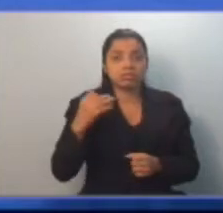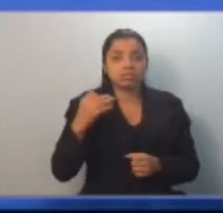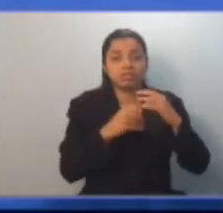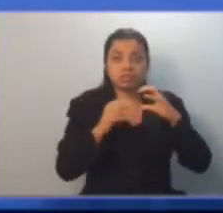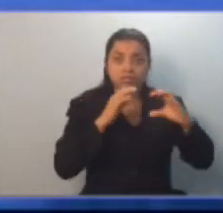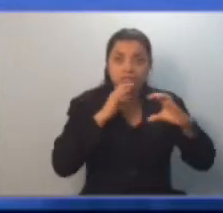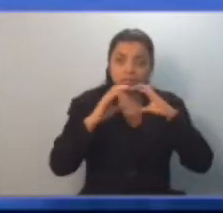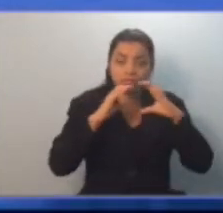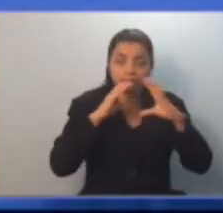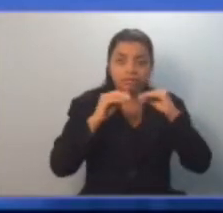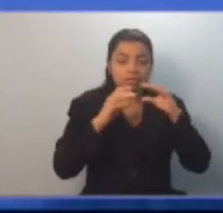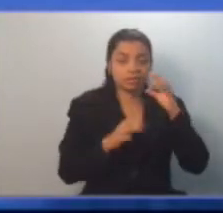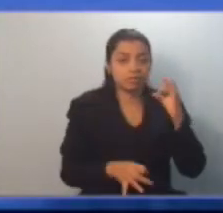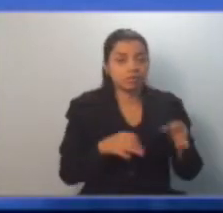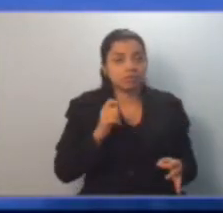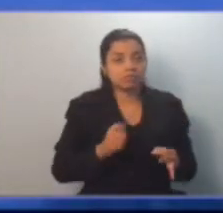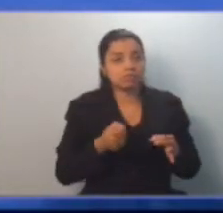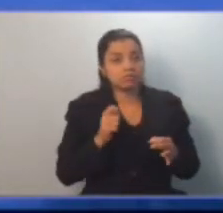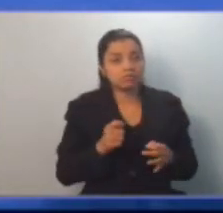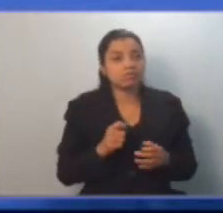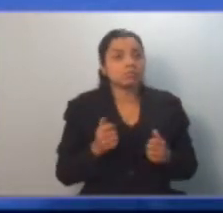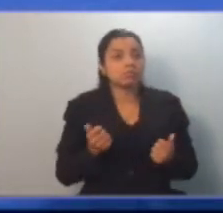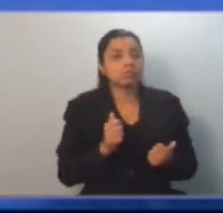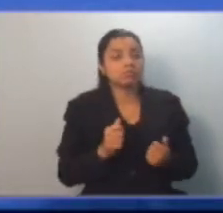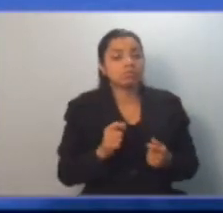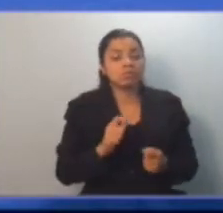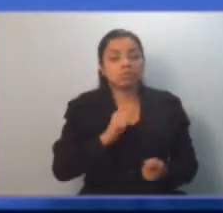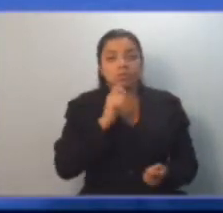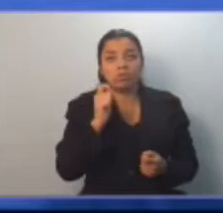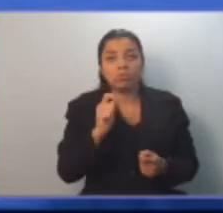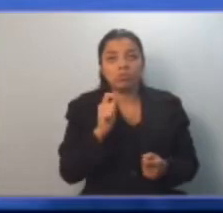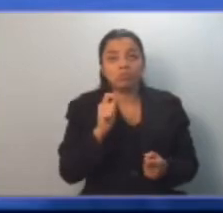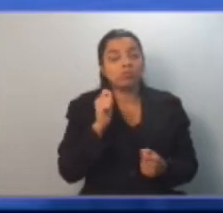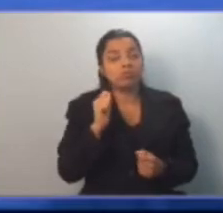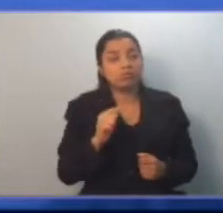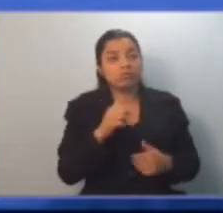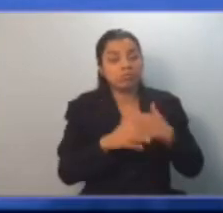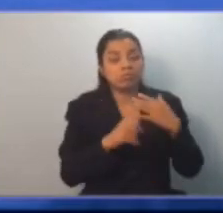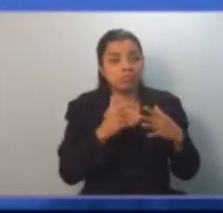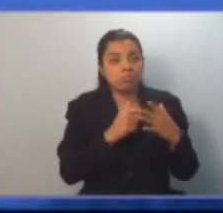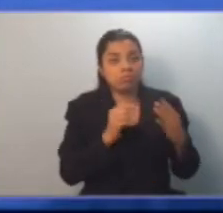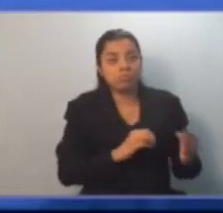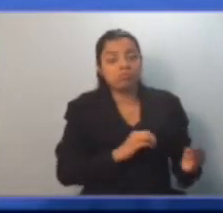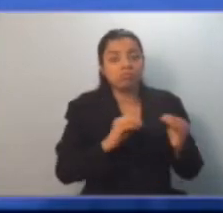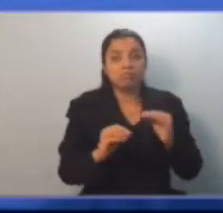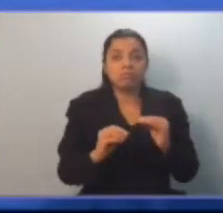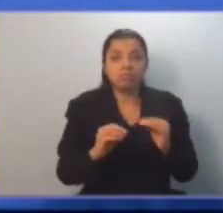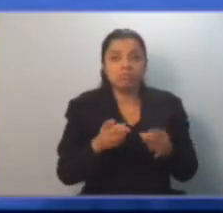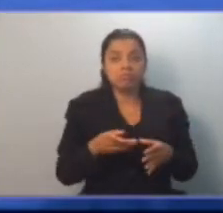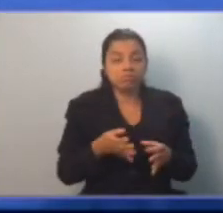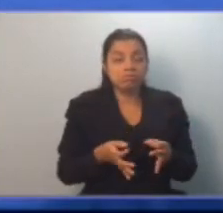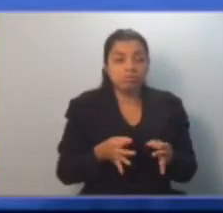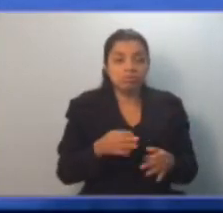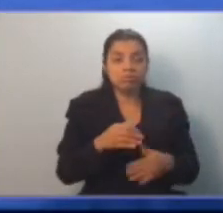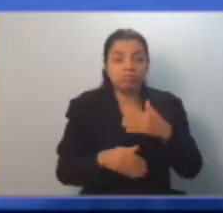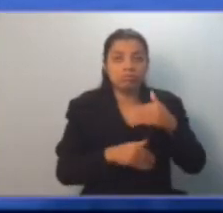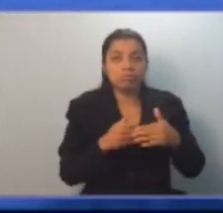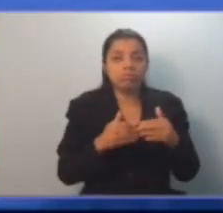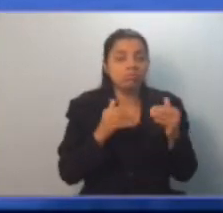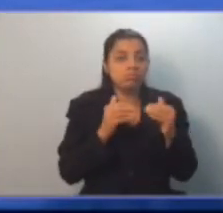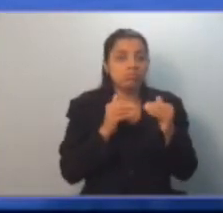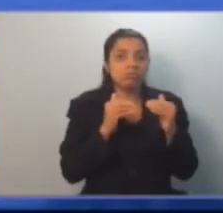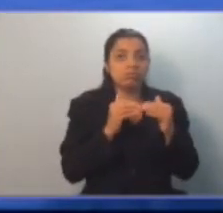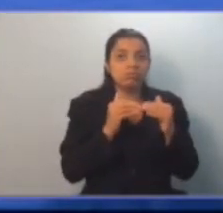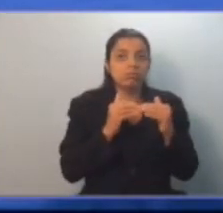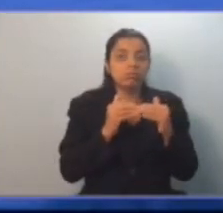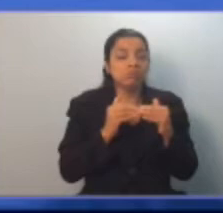comunicaciones judiciales que tiene que ver con las notificaciones que ya se está implementando a través de los mecanismos electrónicos y además